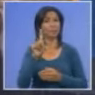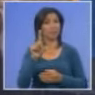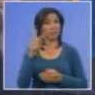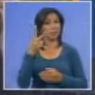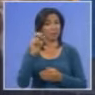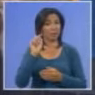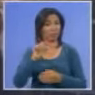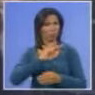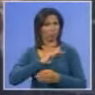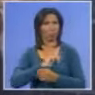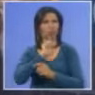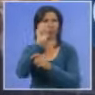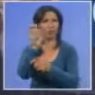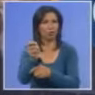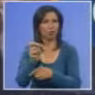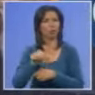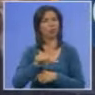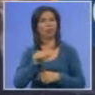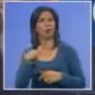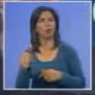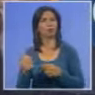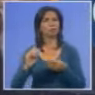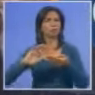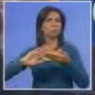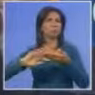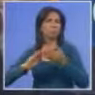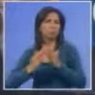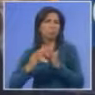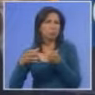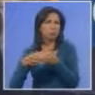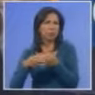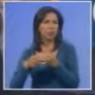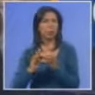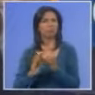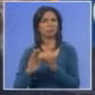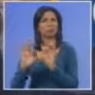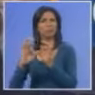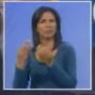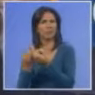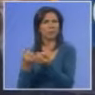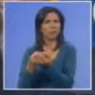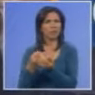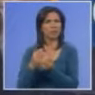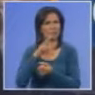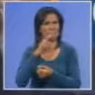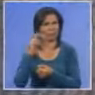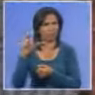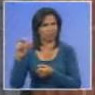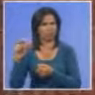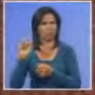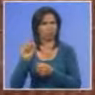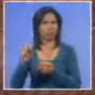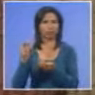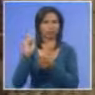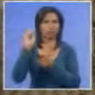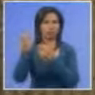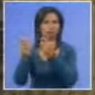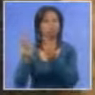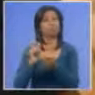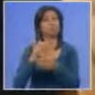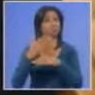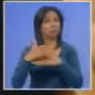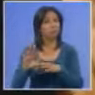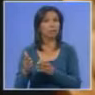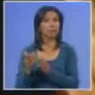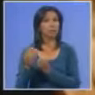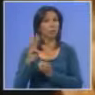contrapartida municipal. El resto financiados por un comité pro monumento compuesto por la familia y amigos del extinto presidente. Por barco llegó al Ecuador el